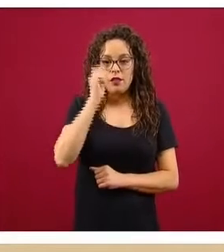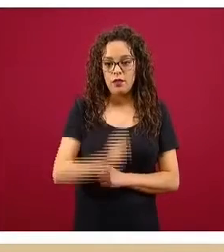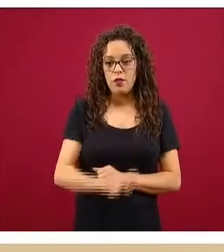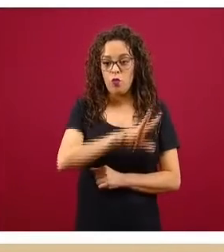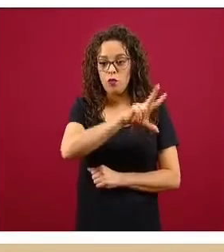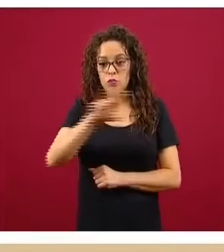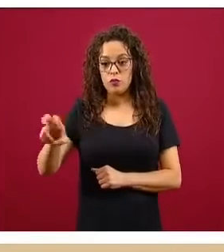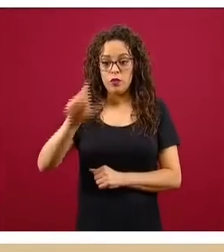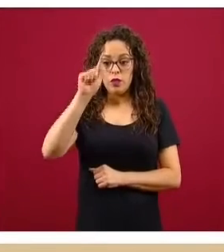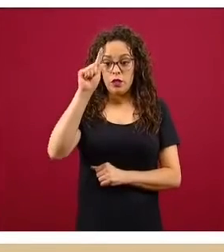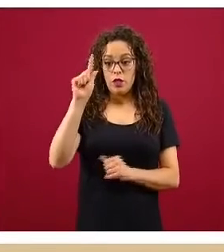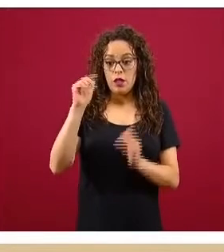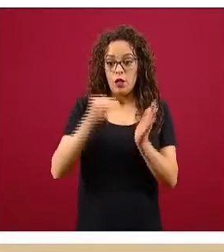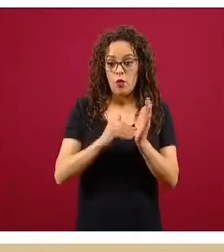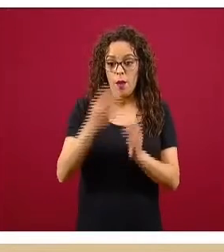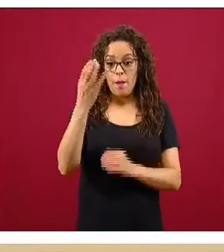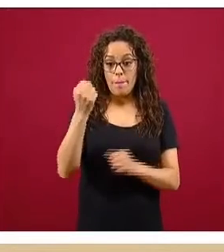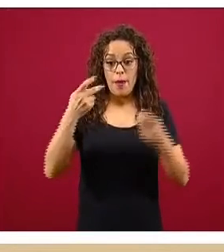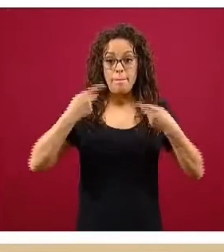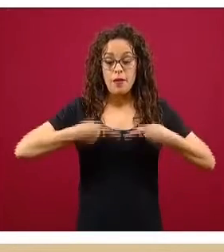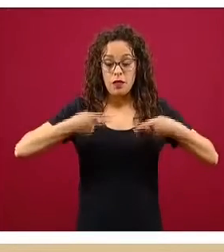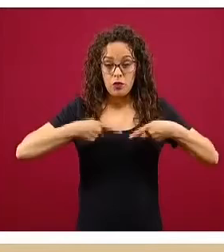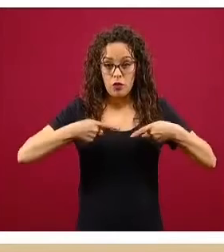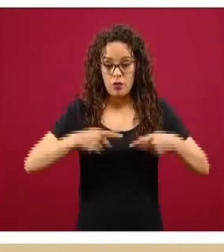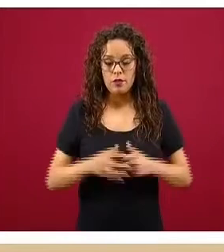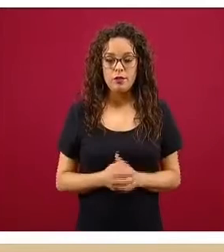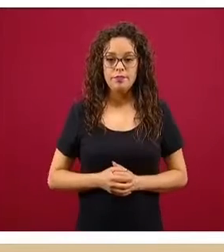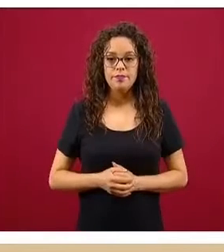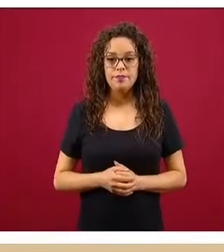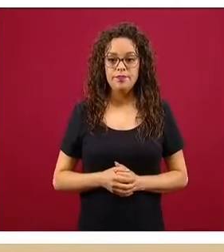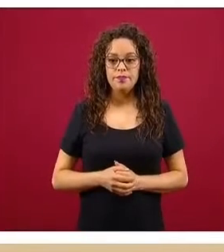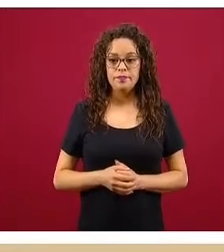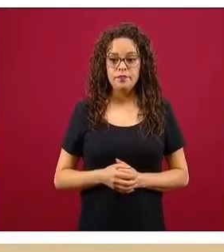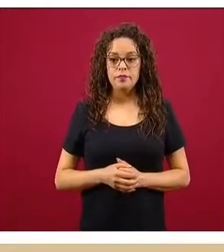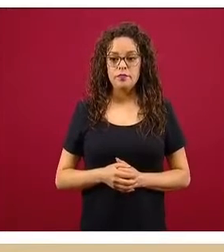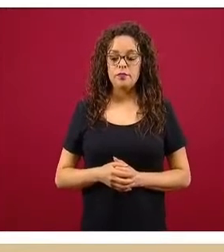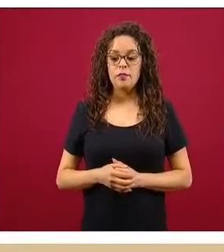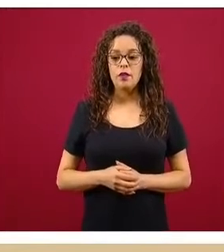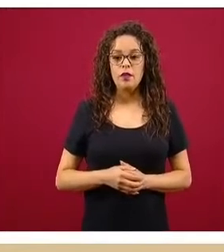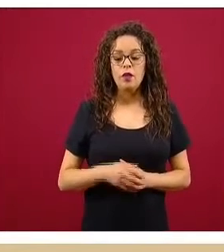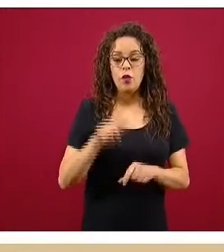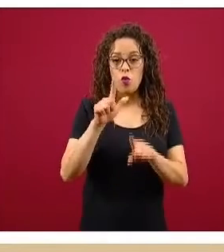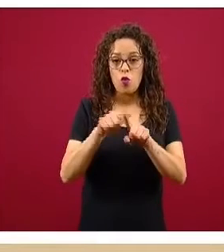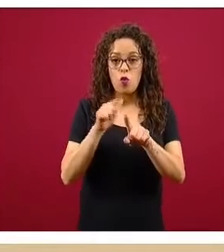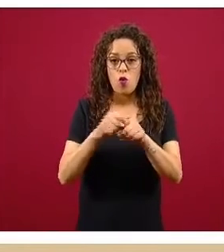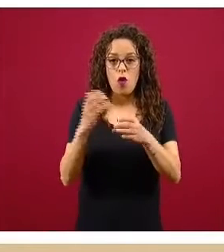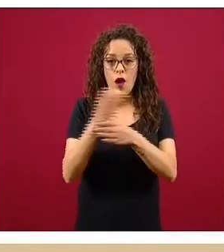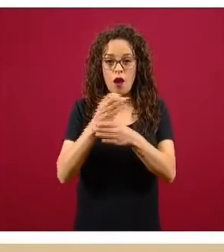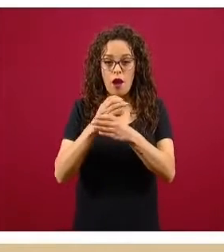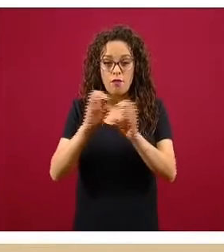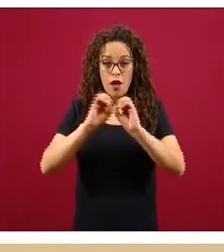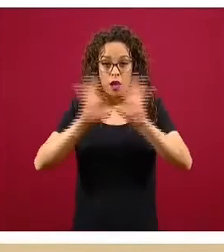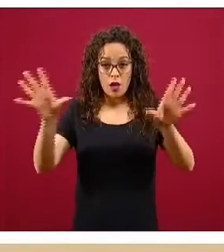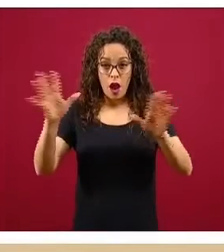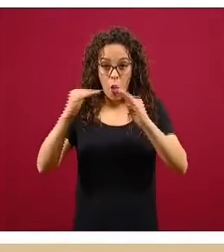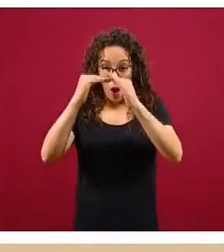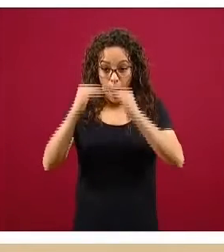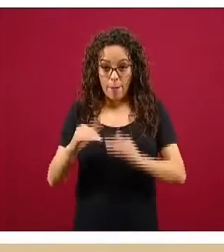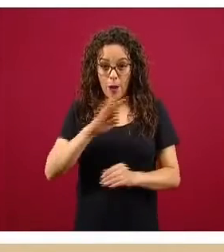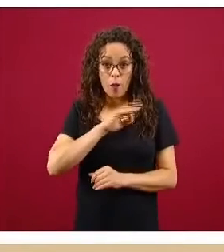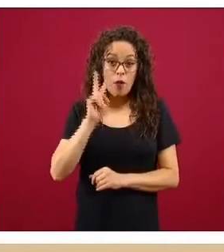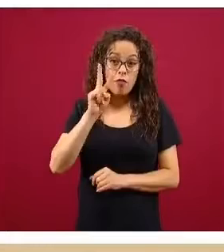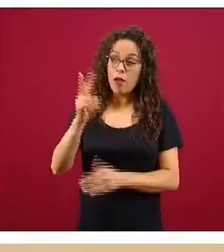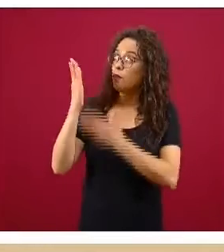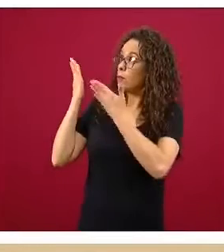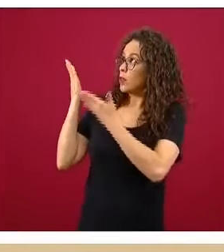879,000 personas. Tienen un resultado positivo, que son las barras de color café claro que están hasta abajo. Tienen